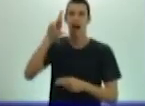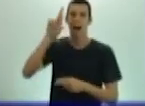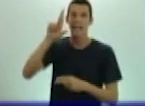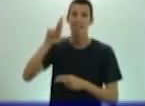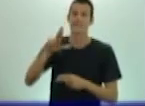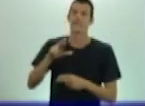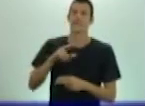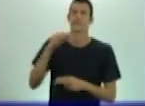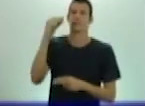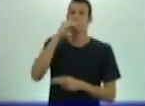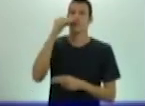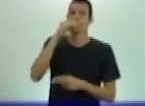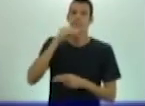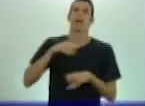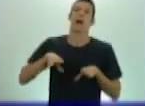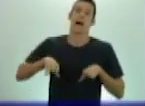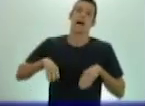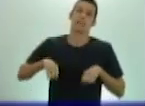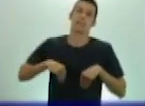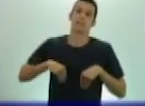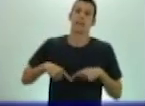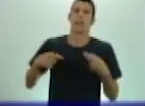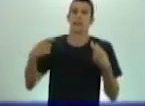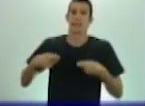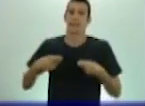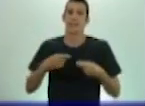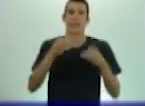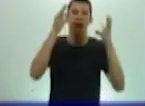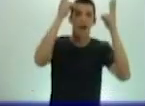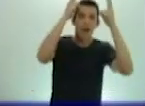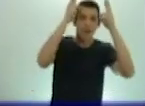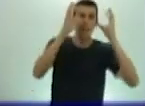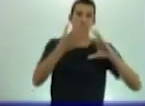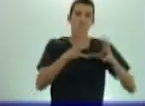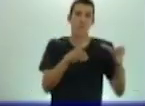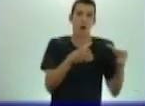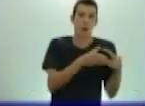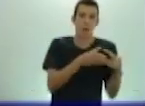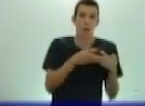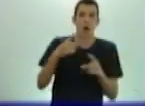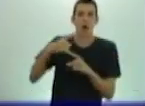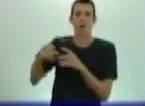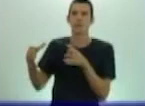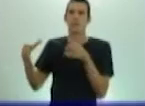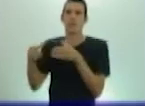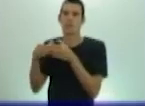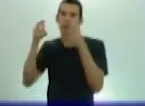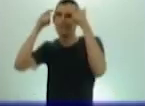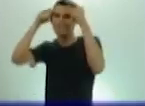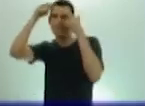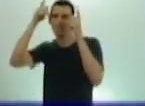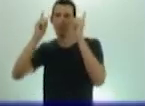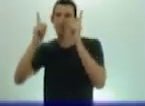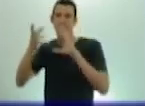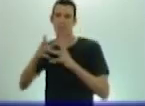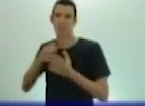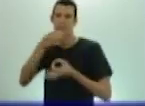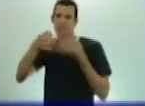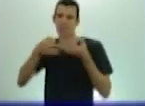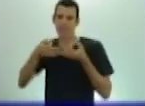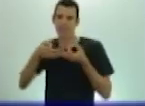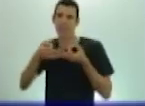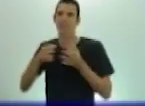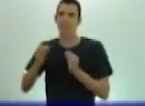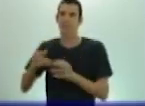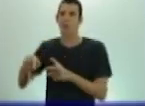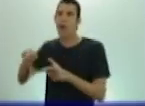se conoce como la dualidad de poderes, que está integrada por los soviets, que representa al proletario del campesinado, y por el